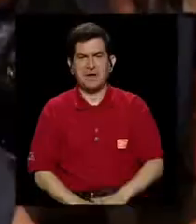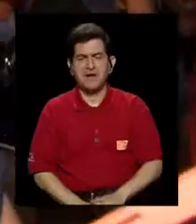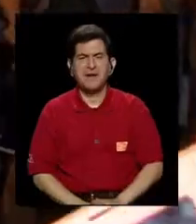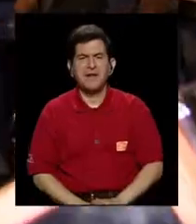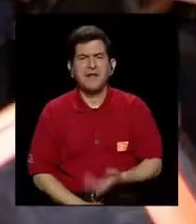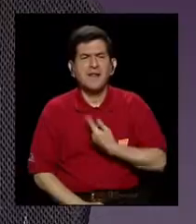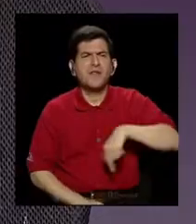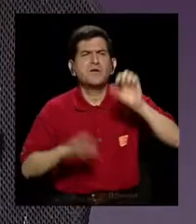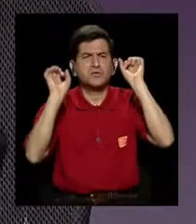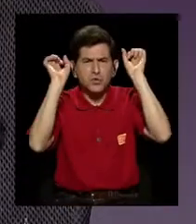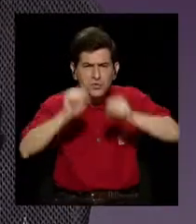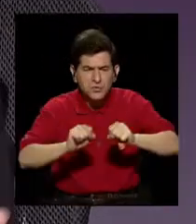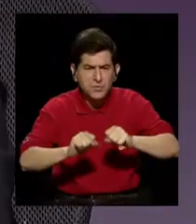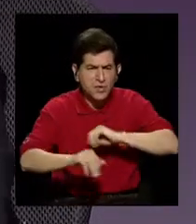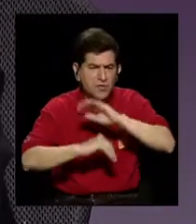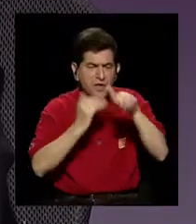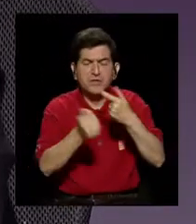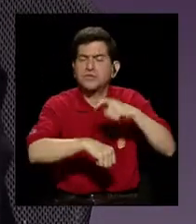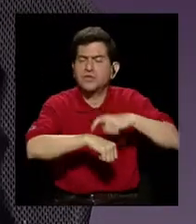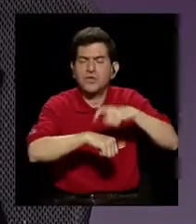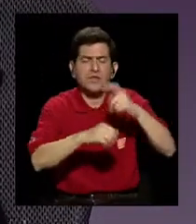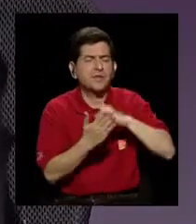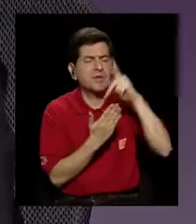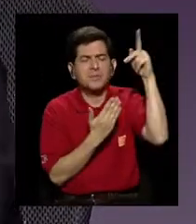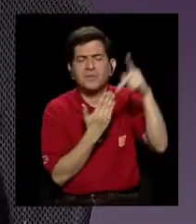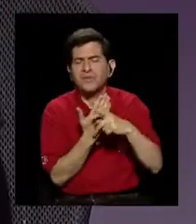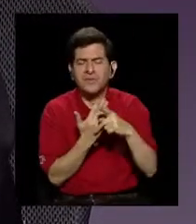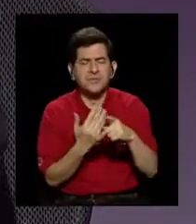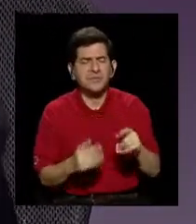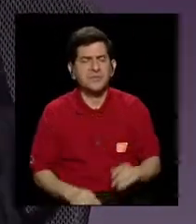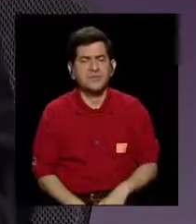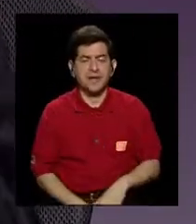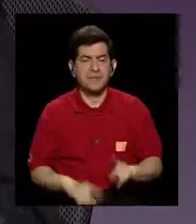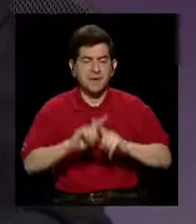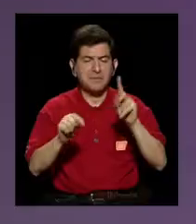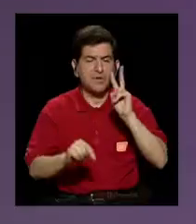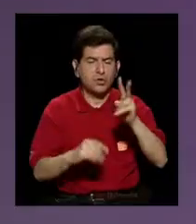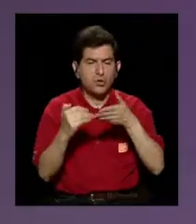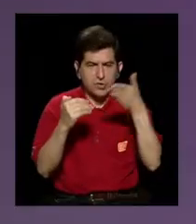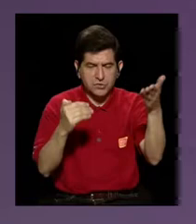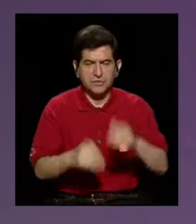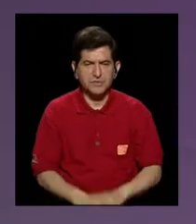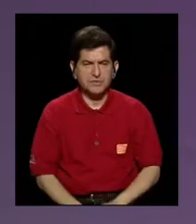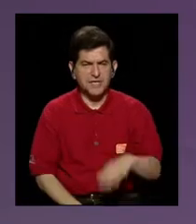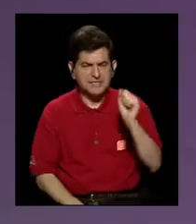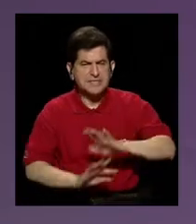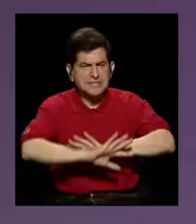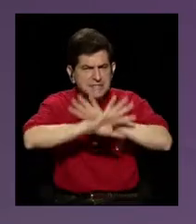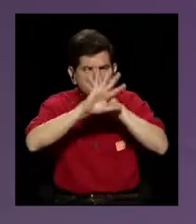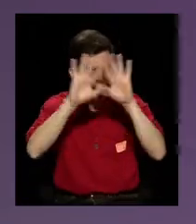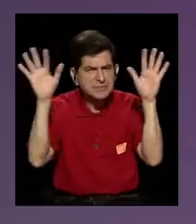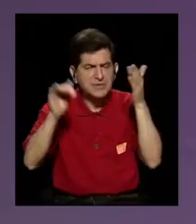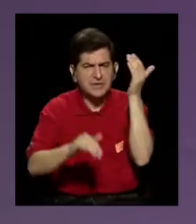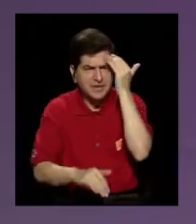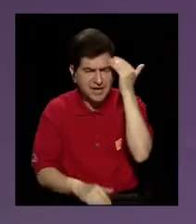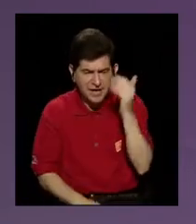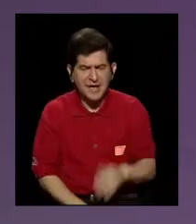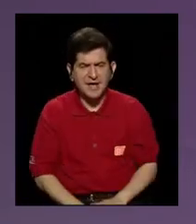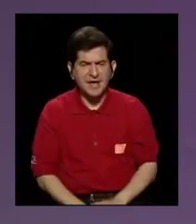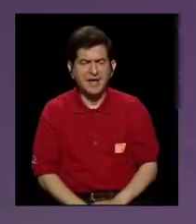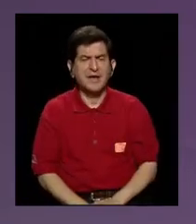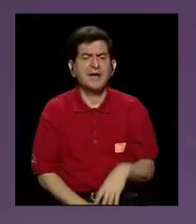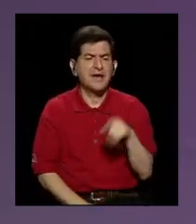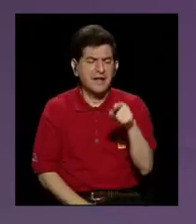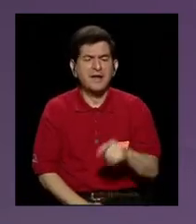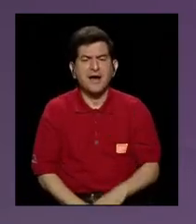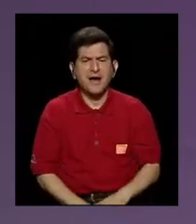podríamos pasar aquí todo el rato y todo el programa, pero a mí se me ocurren esas dos cosas. Algo que sí está claro, clarísimo, es que la violencia de